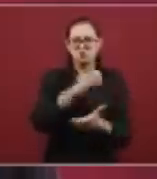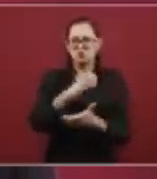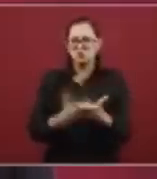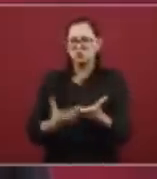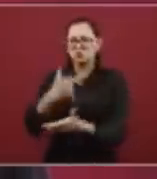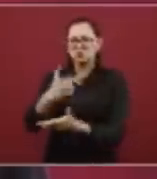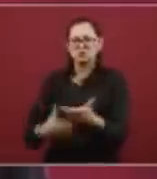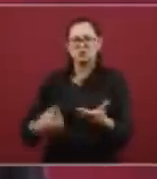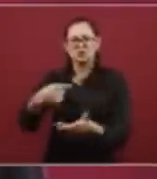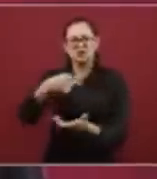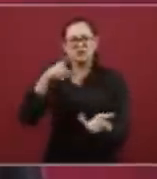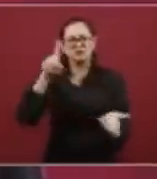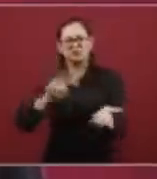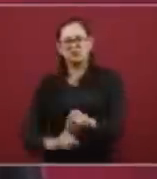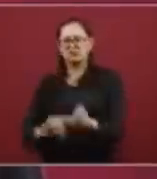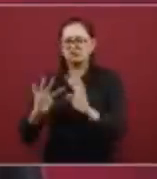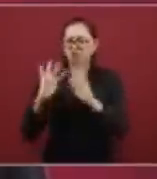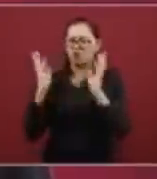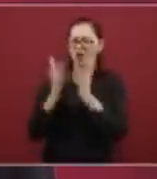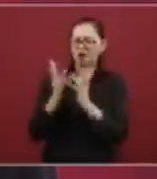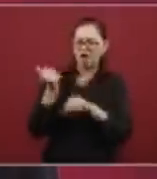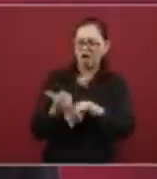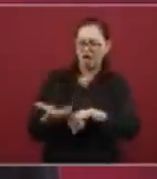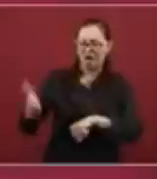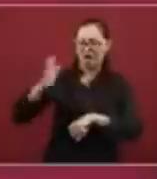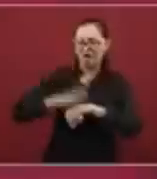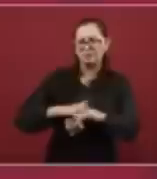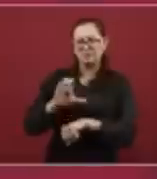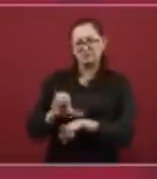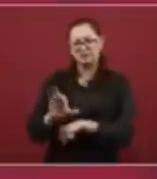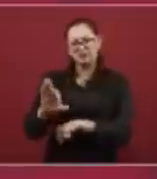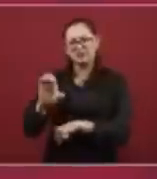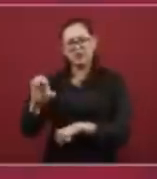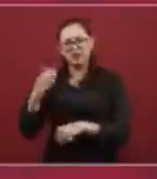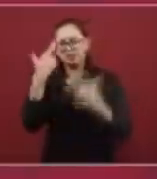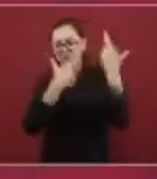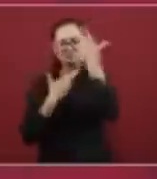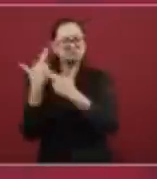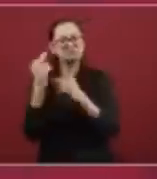consejos de administración de la Comisión Federal de Electricidad.